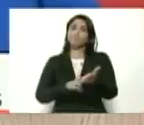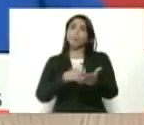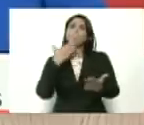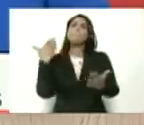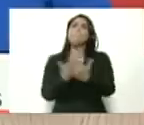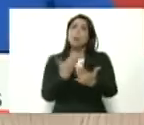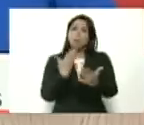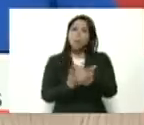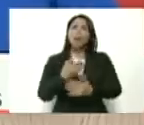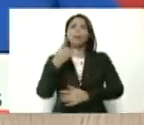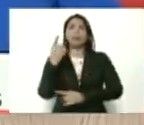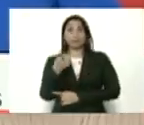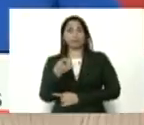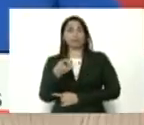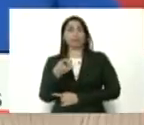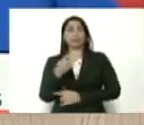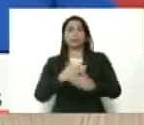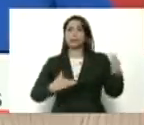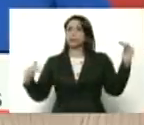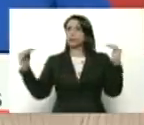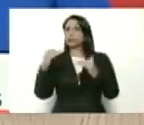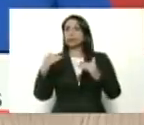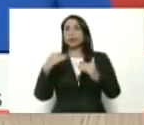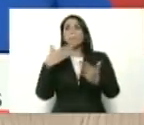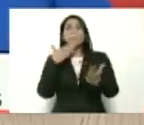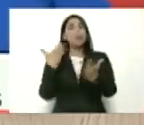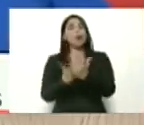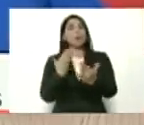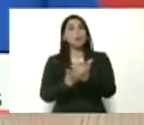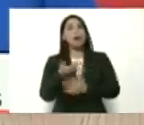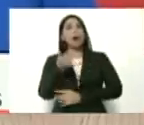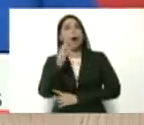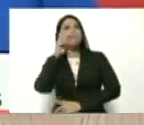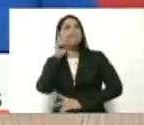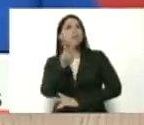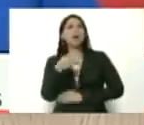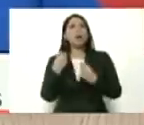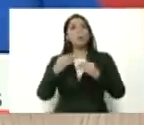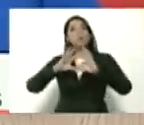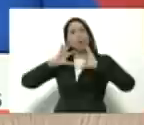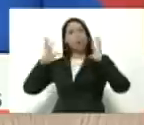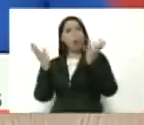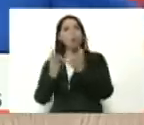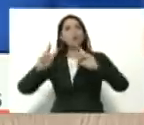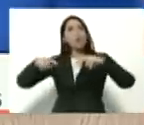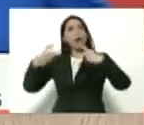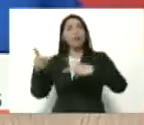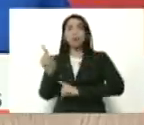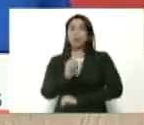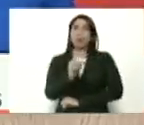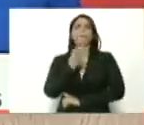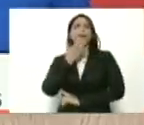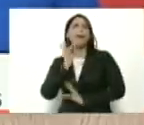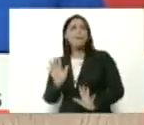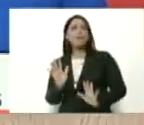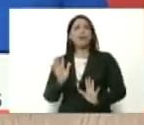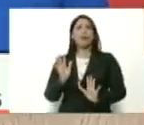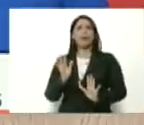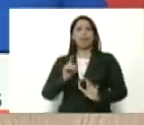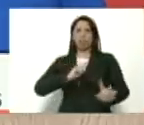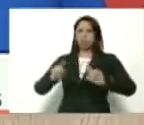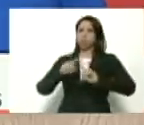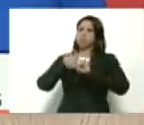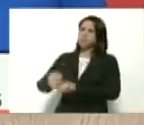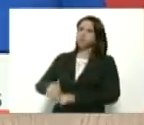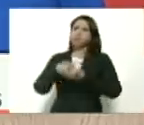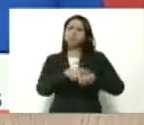propuesta altruista. Es una propuesta que tiene que ver más con el mundo nuevo y no con las hegemonías que están en